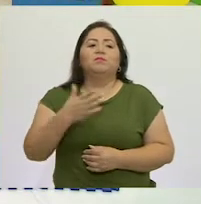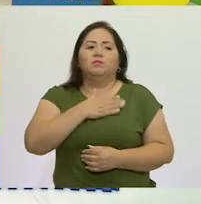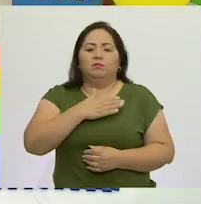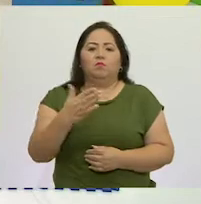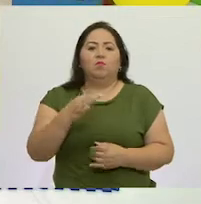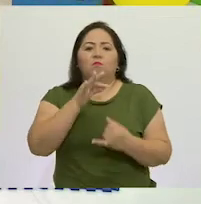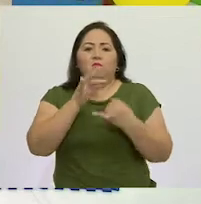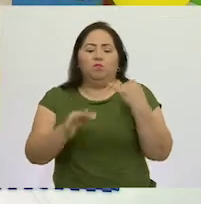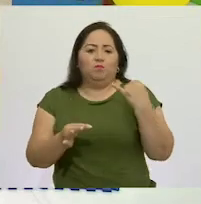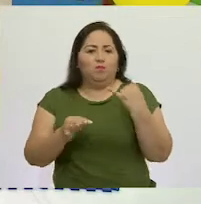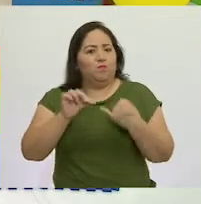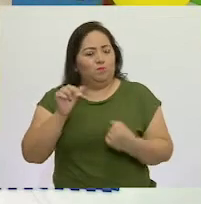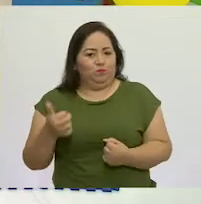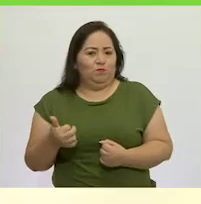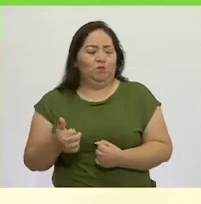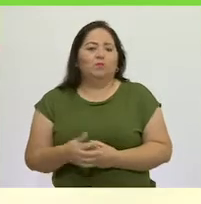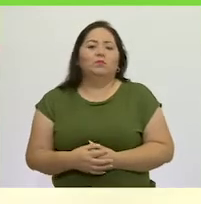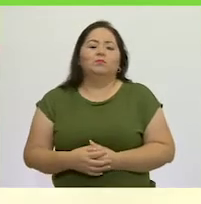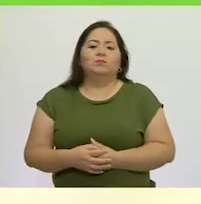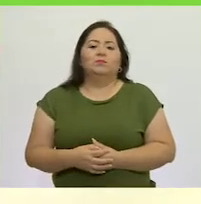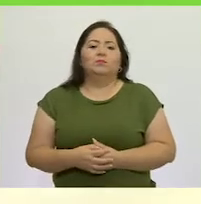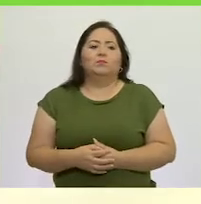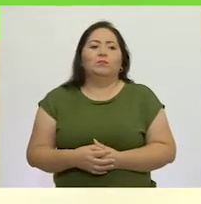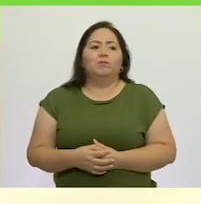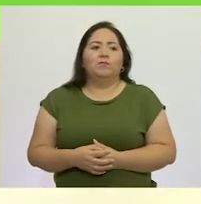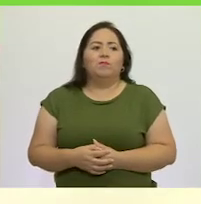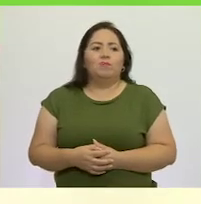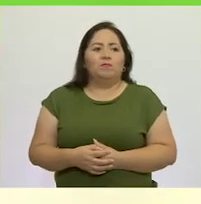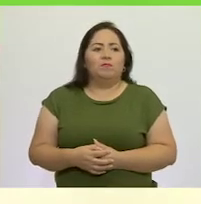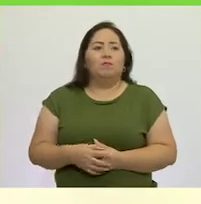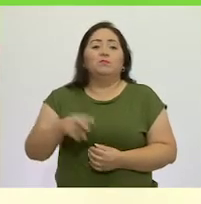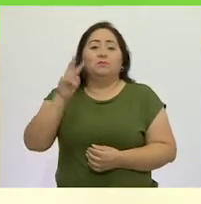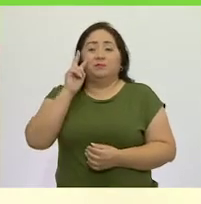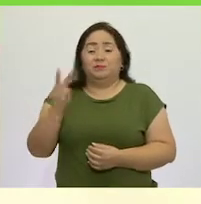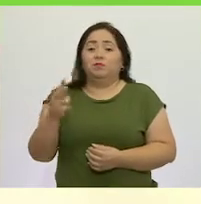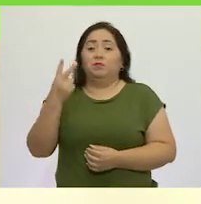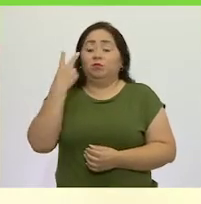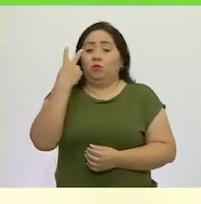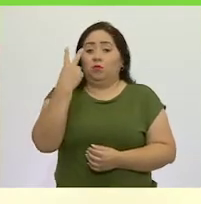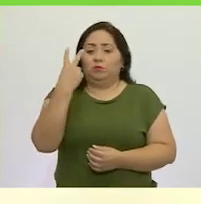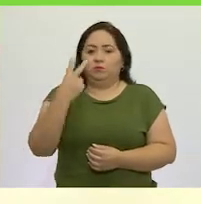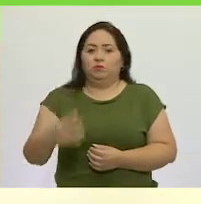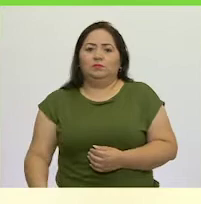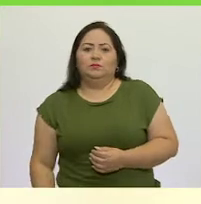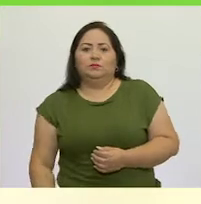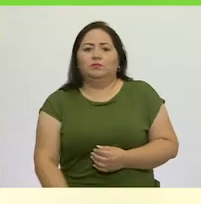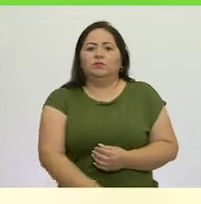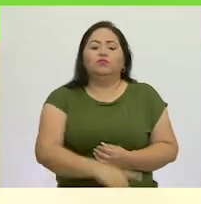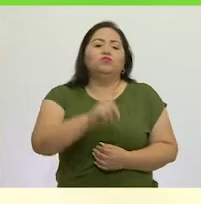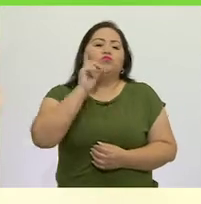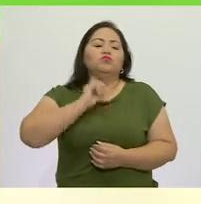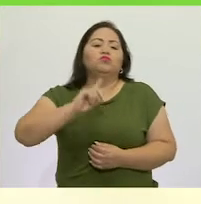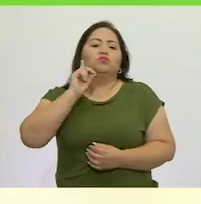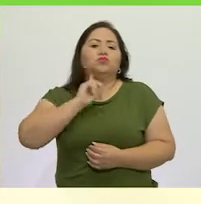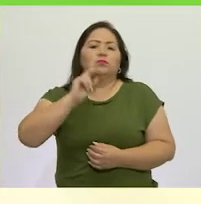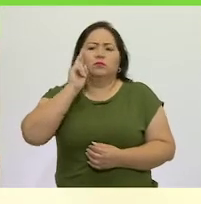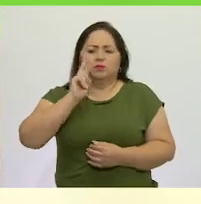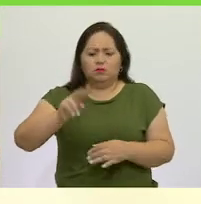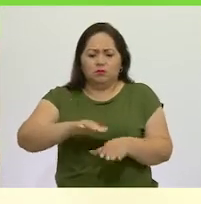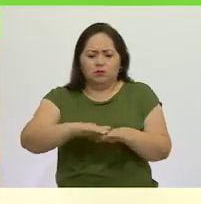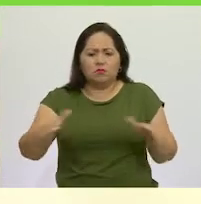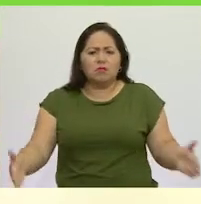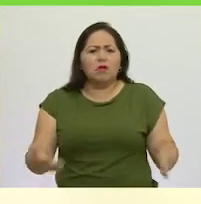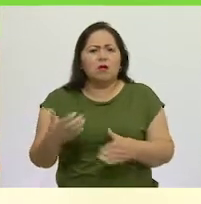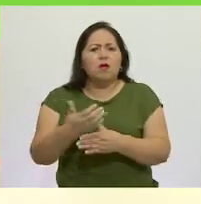con la última pieza. En esta se observan las dos rodillas de la mujer y se ve una parte del mantel café.